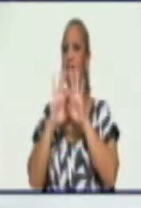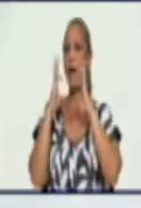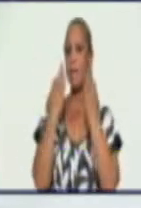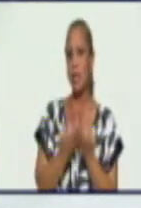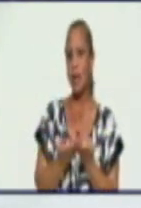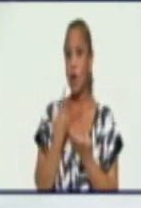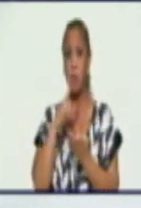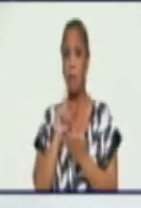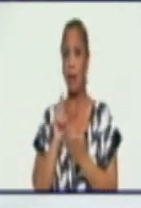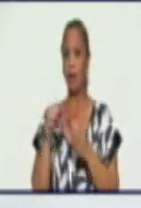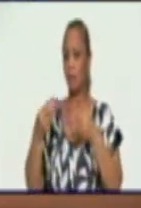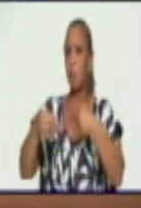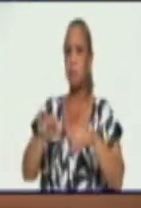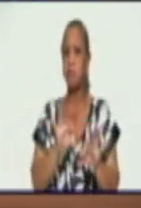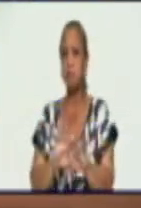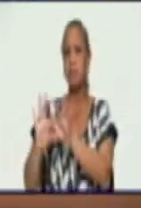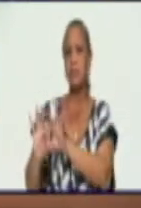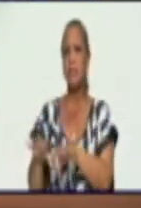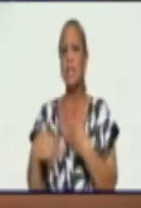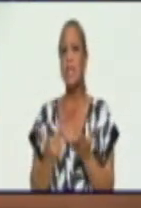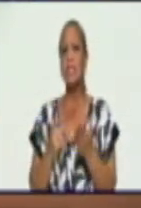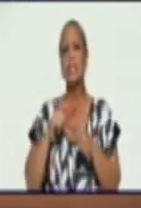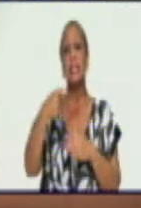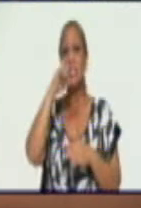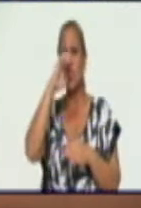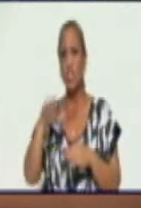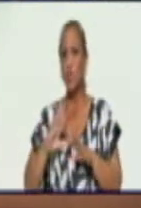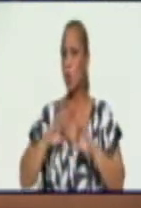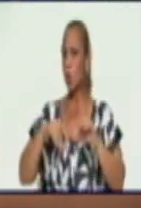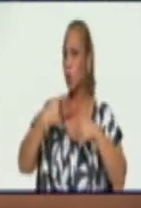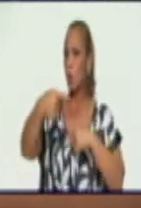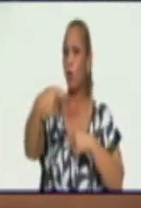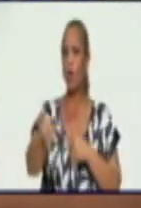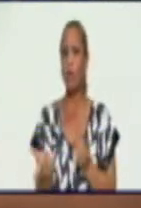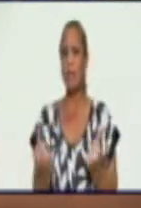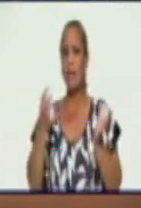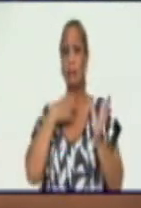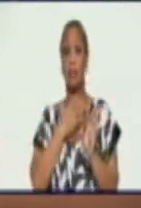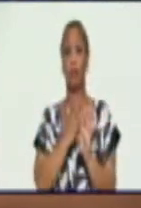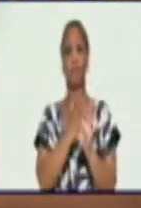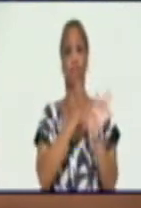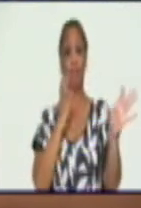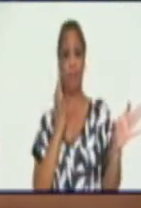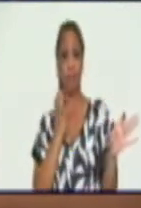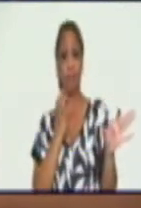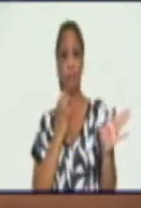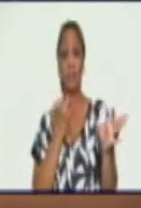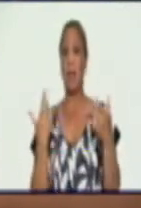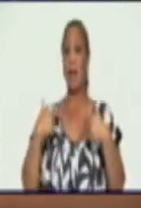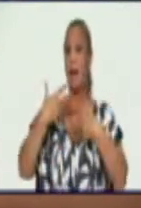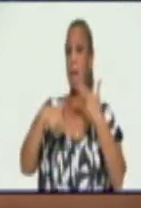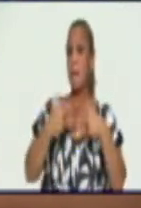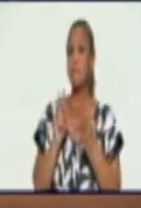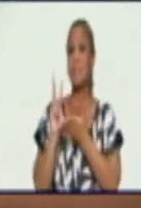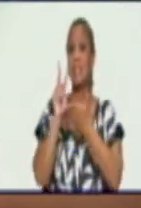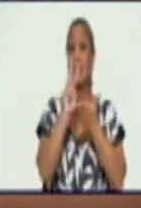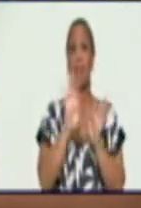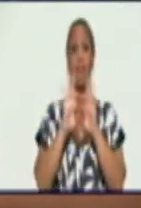para que usted esté poniendo todos los días al menor teniéndolo en una cola dando paseos visitando